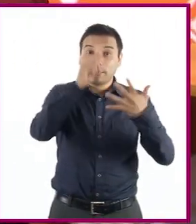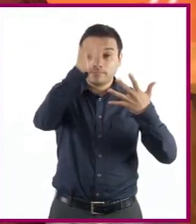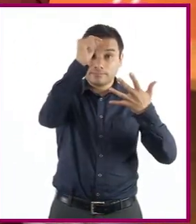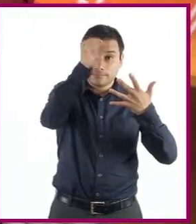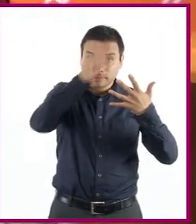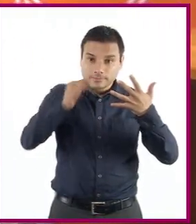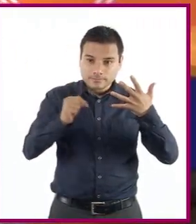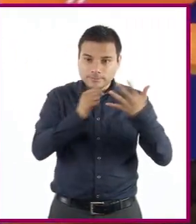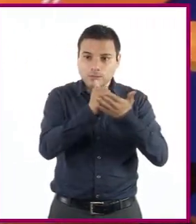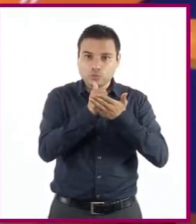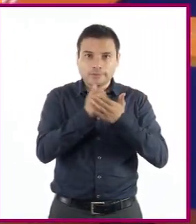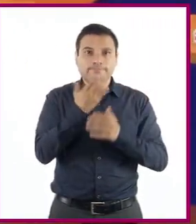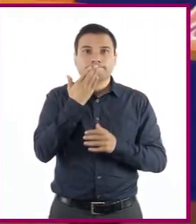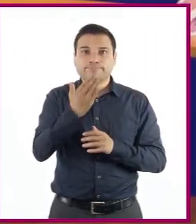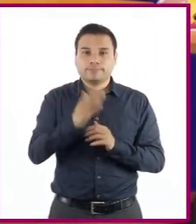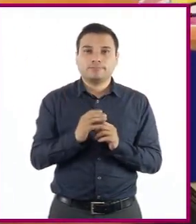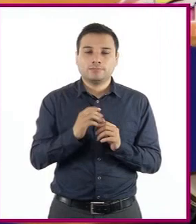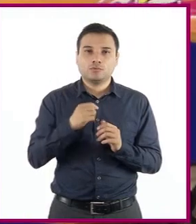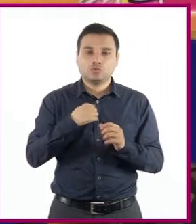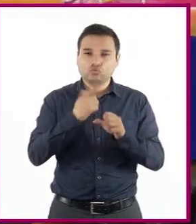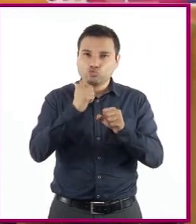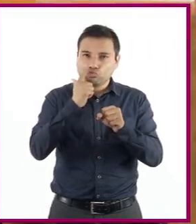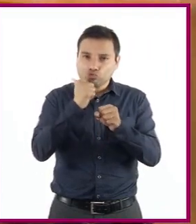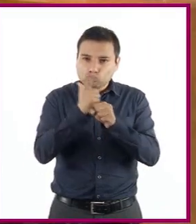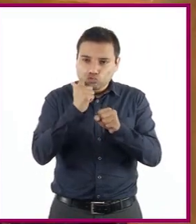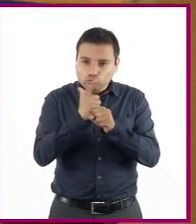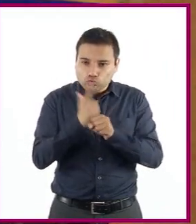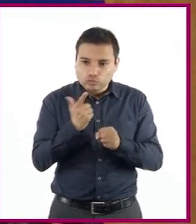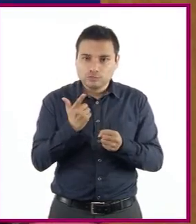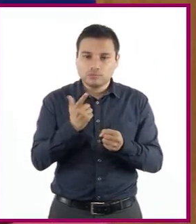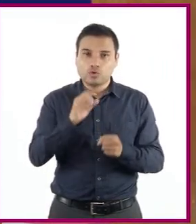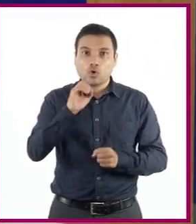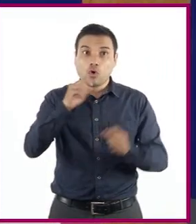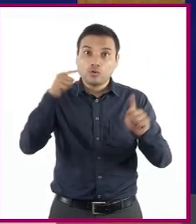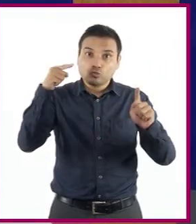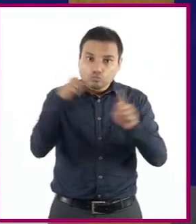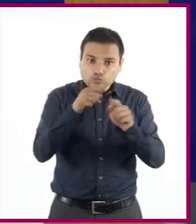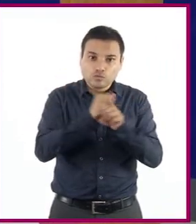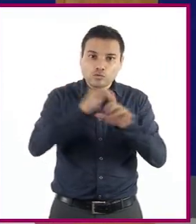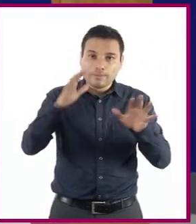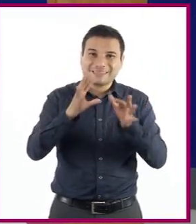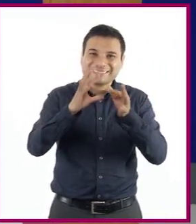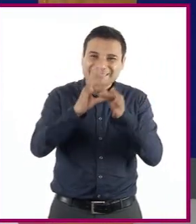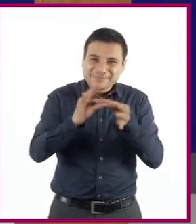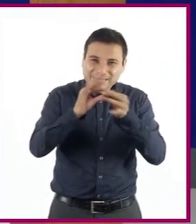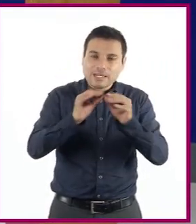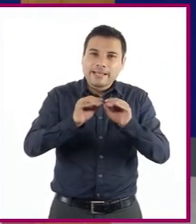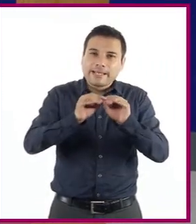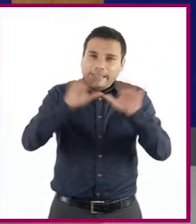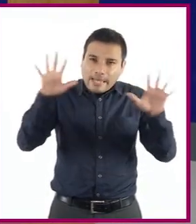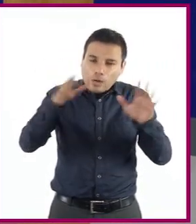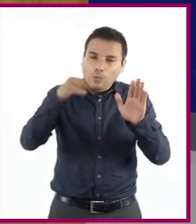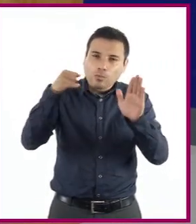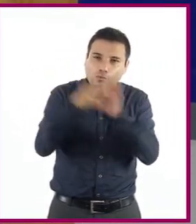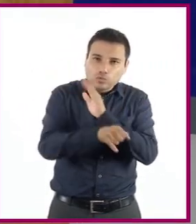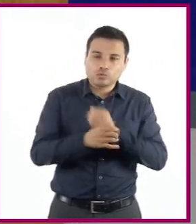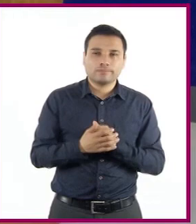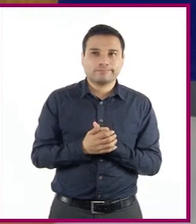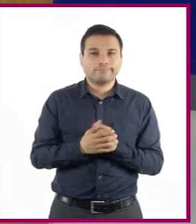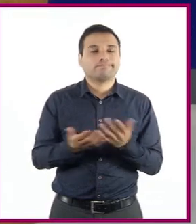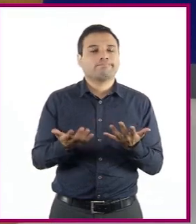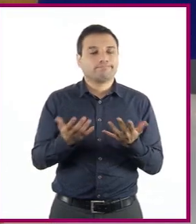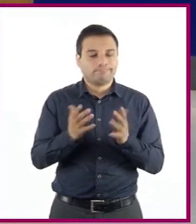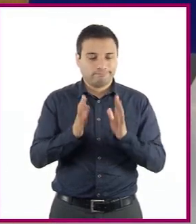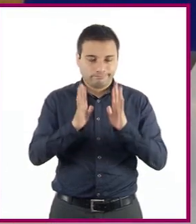ellos podremos identificar, señalar, mencionar, detallar, especificar y también ser claros